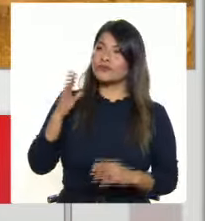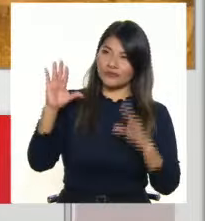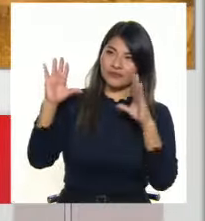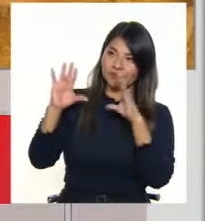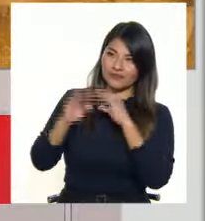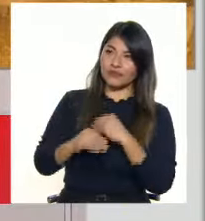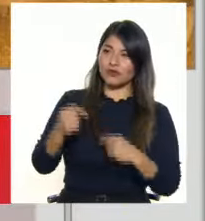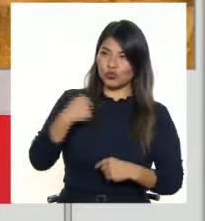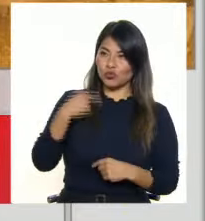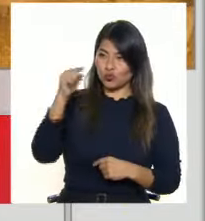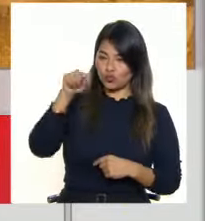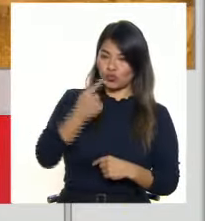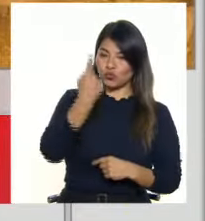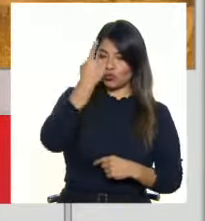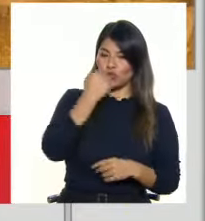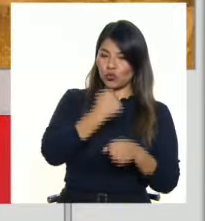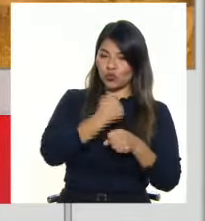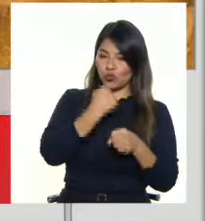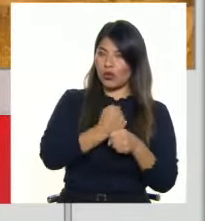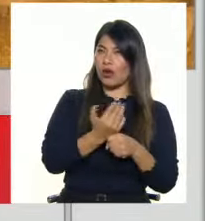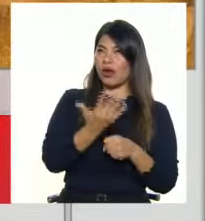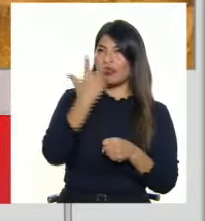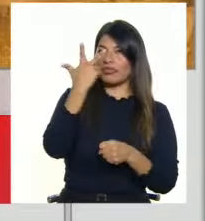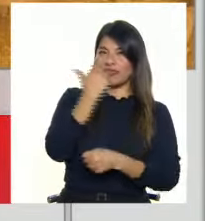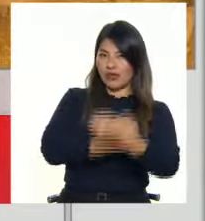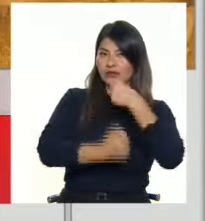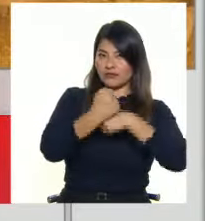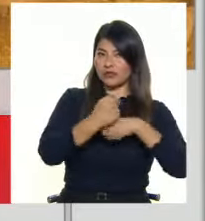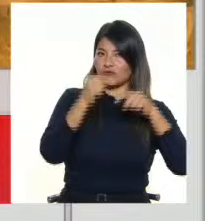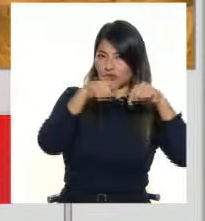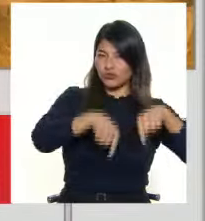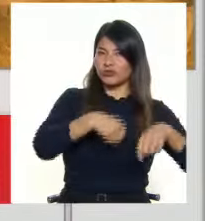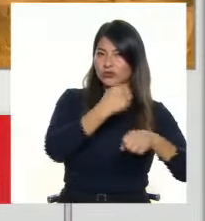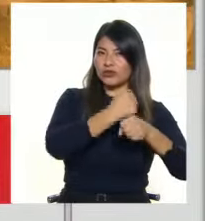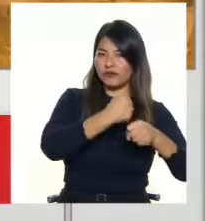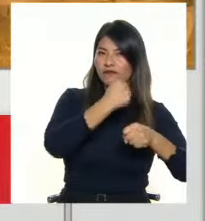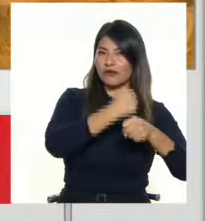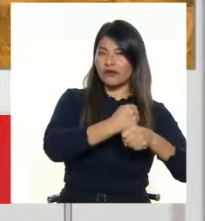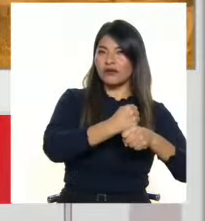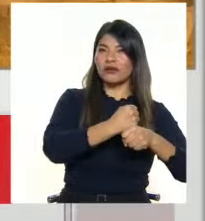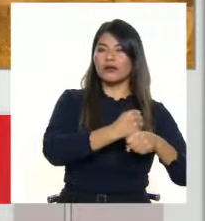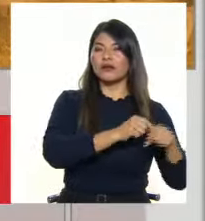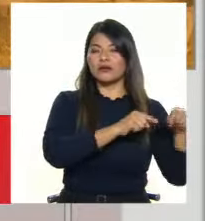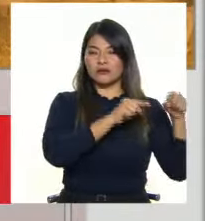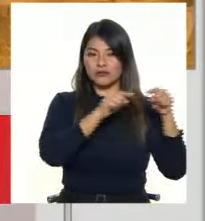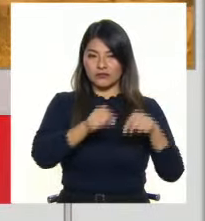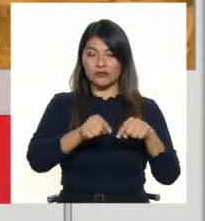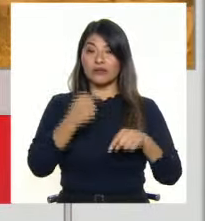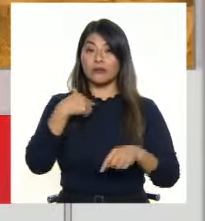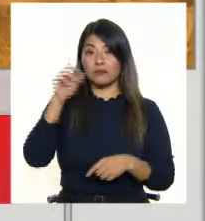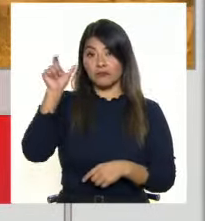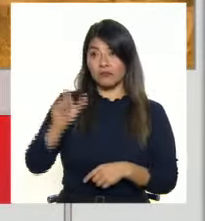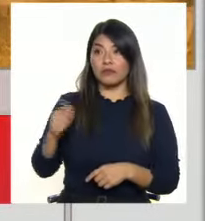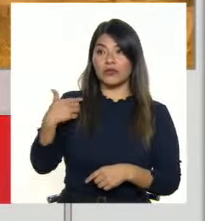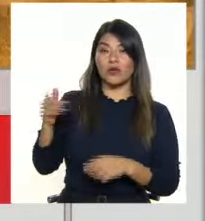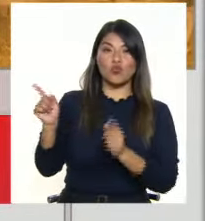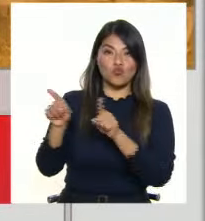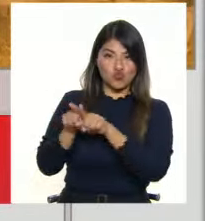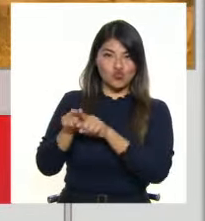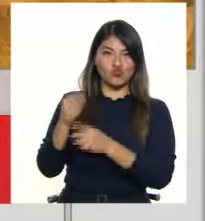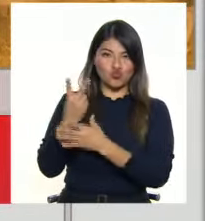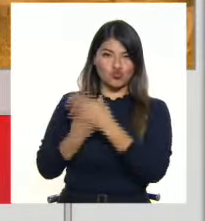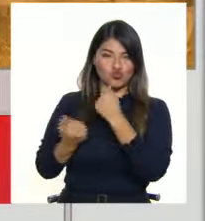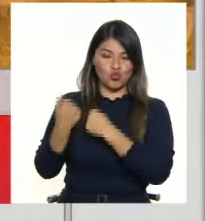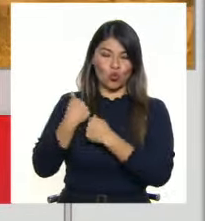he empezado acá a trabajar en este parque hace 3 años. Pero empecé desde muy abajo con mi pareja, ¿no? Todo empezó como si fuera